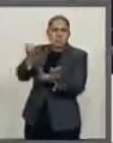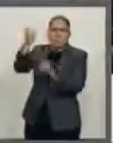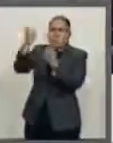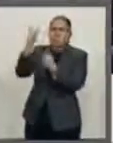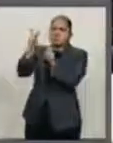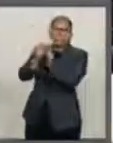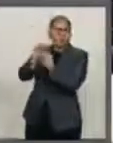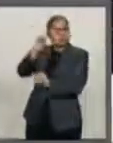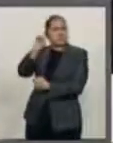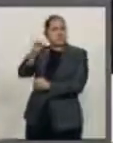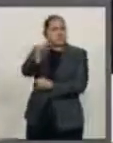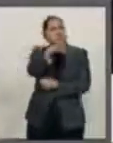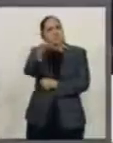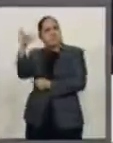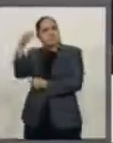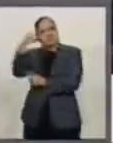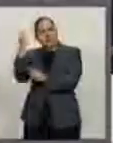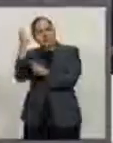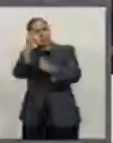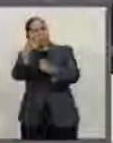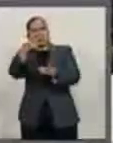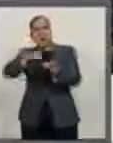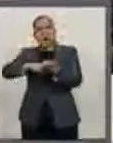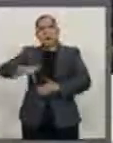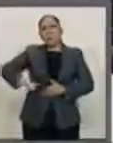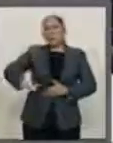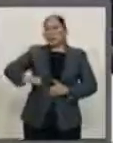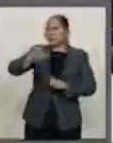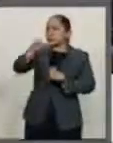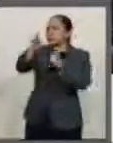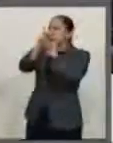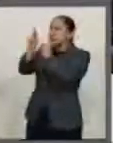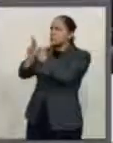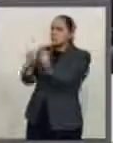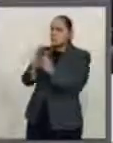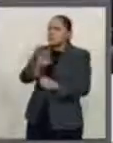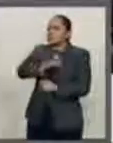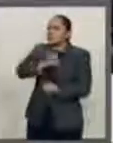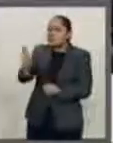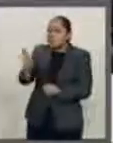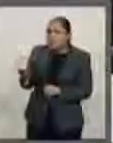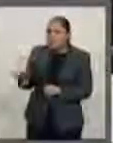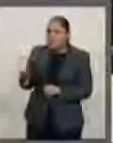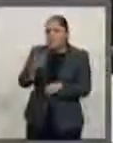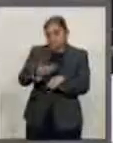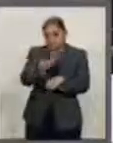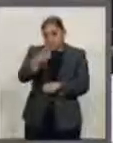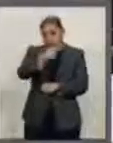popular. Por lo anterior, el Grupo Parlamentario de Morena nos